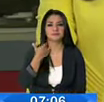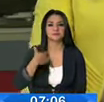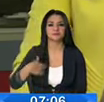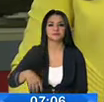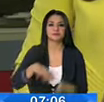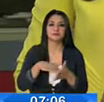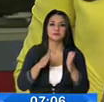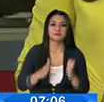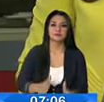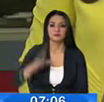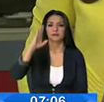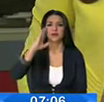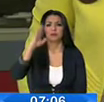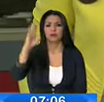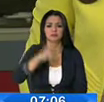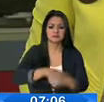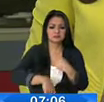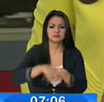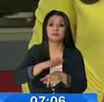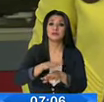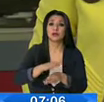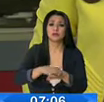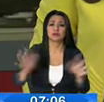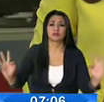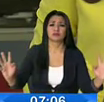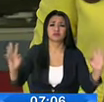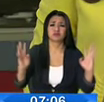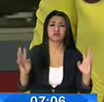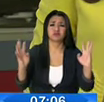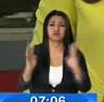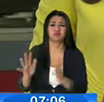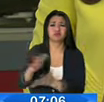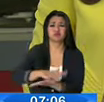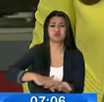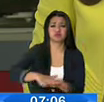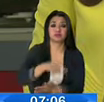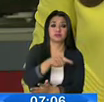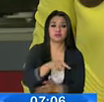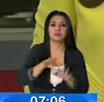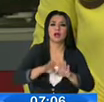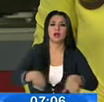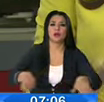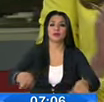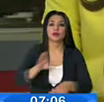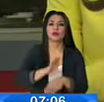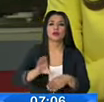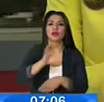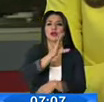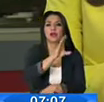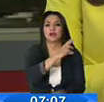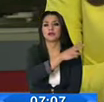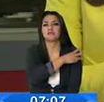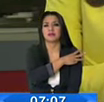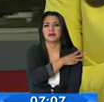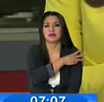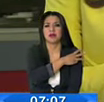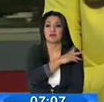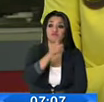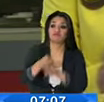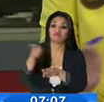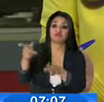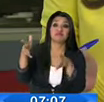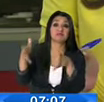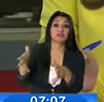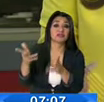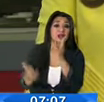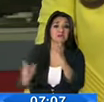Estudiantes y policías resultaron heridos durante las manifestaciones realizadas por alumnos del Colegio Mejía, quienes exigían que el profesor implicado en una